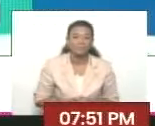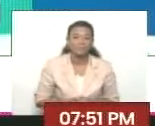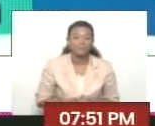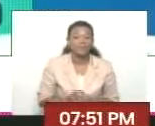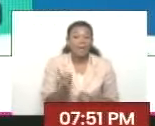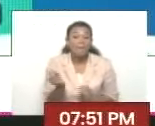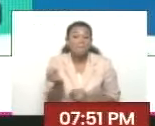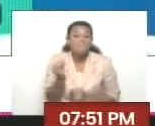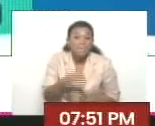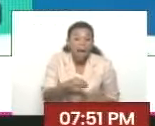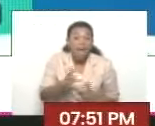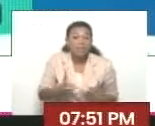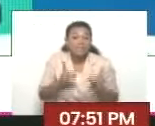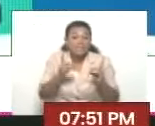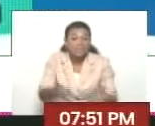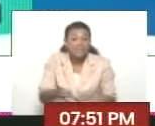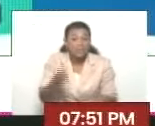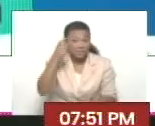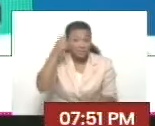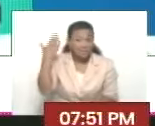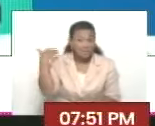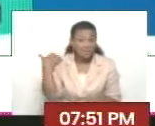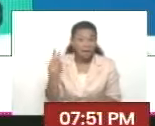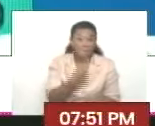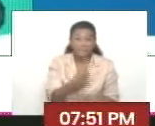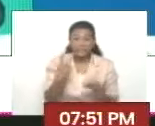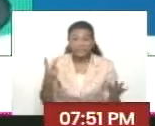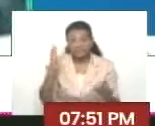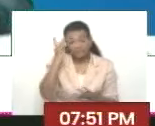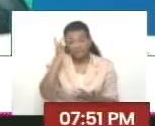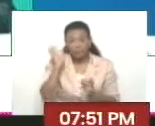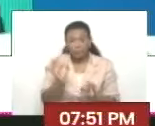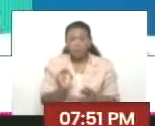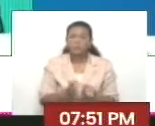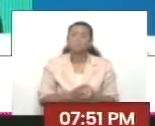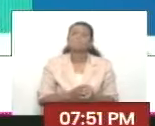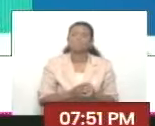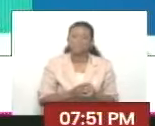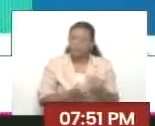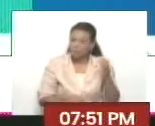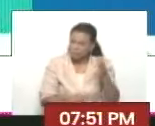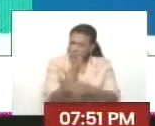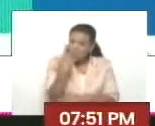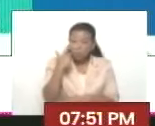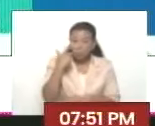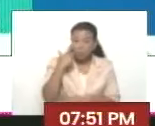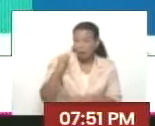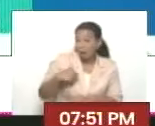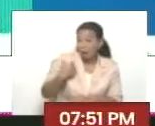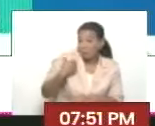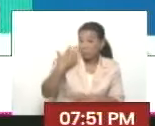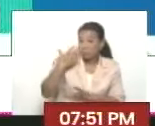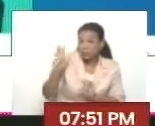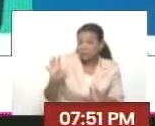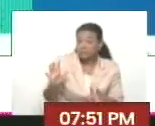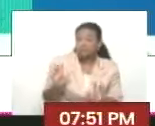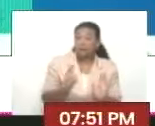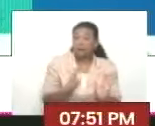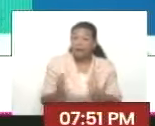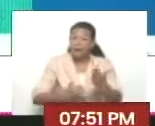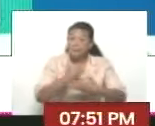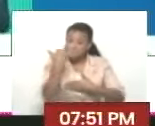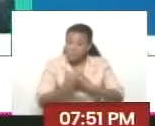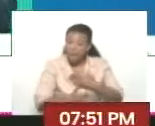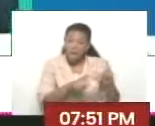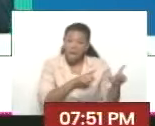Y además decidimos ahí en asamblea fundar, porque yo dije, bueno, tenemos el